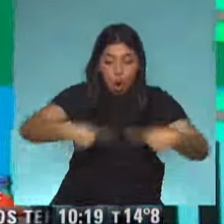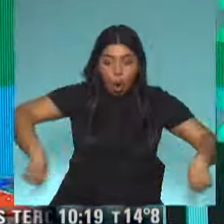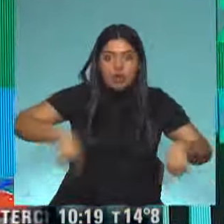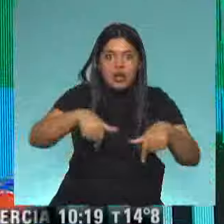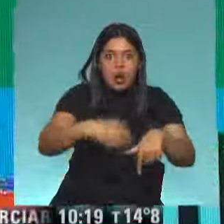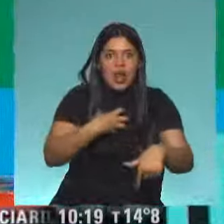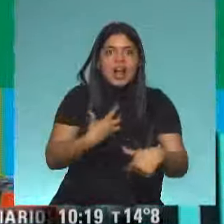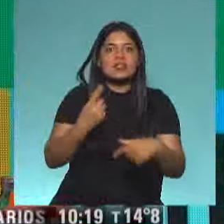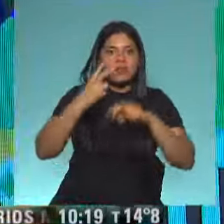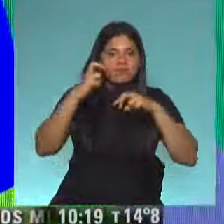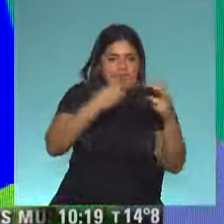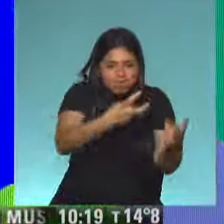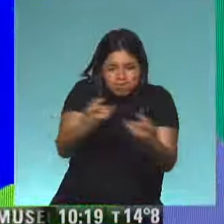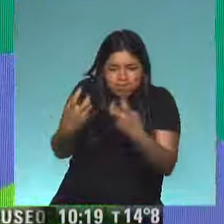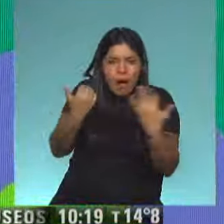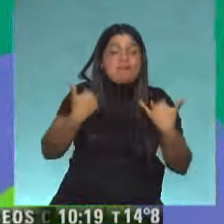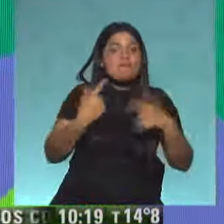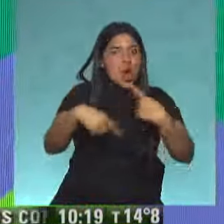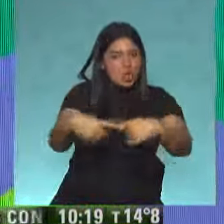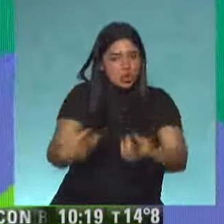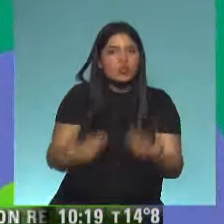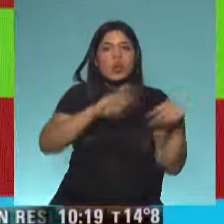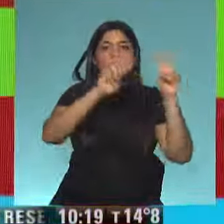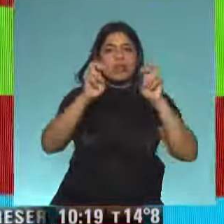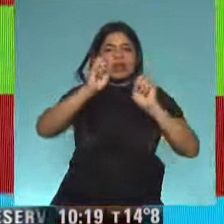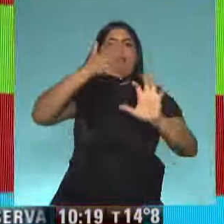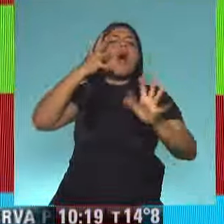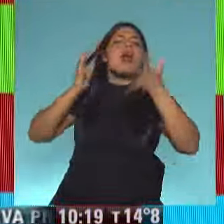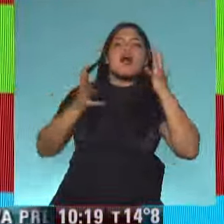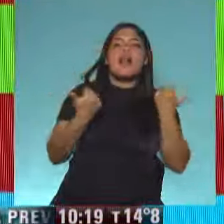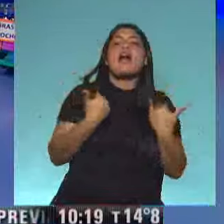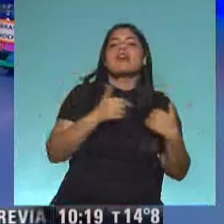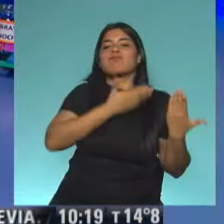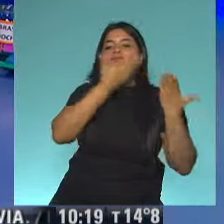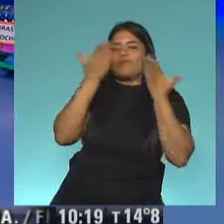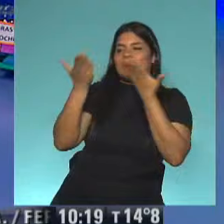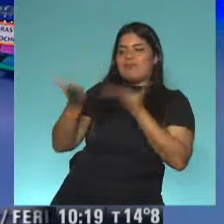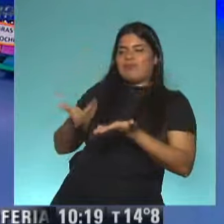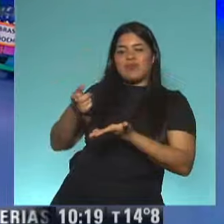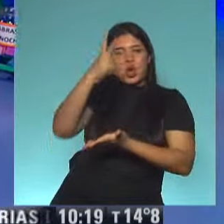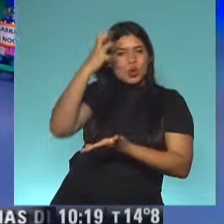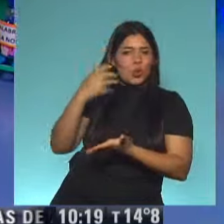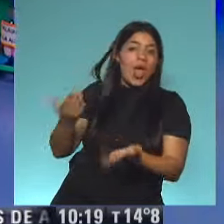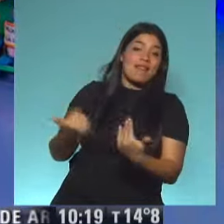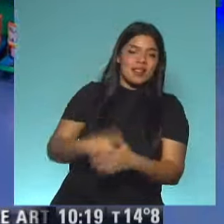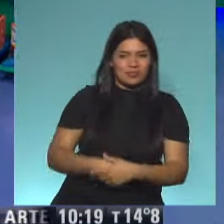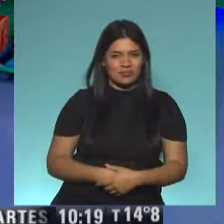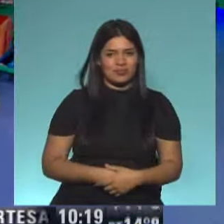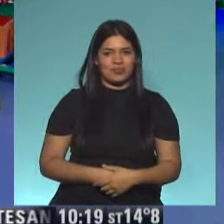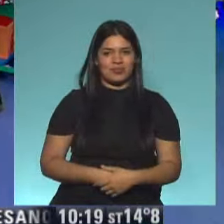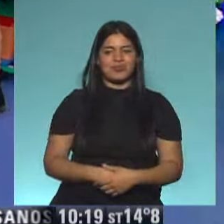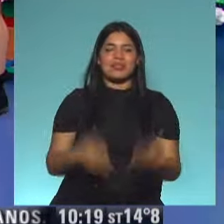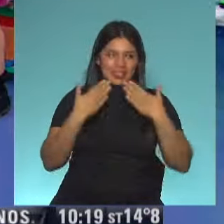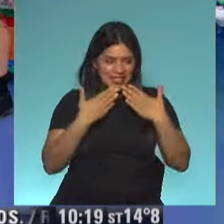porque seguimos investigando sobre el carnaval. Exactamente. Pero bueno, vamos a darle el pie a Nuria, ¿no? Dame el pie. Sí. Ahí está,